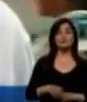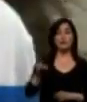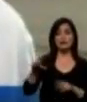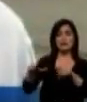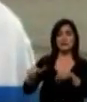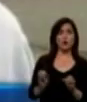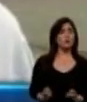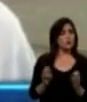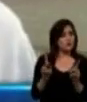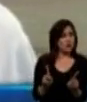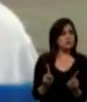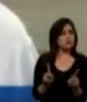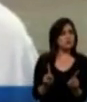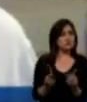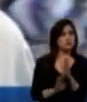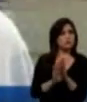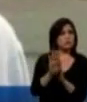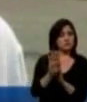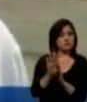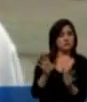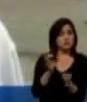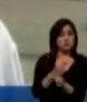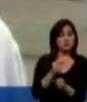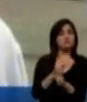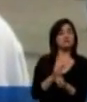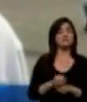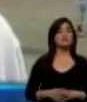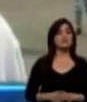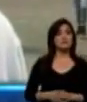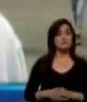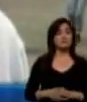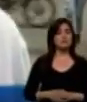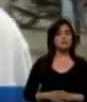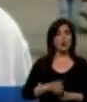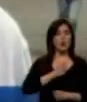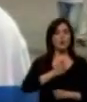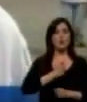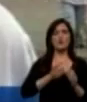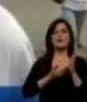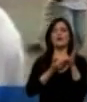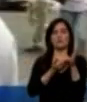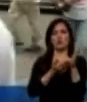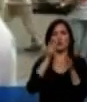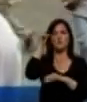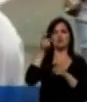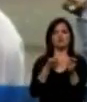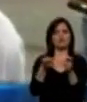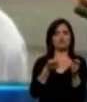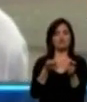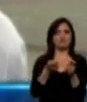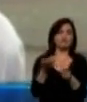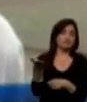oportunidad de construir, de desarrollar, de realizar y dejar tu propia huella. Entonces lo que yo espero es